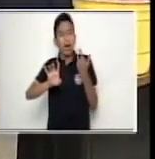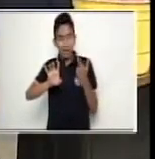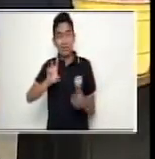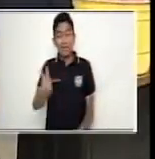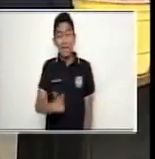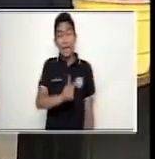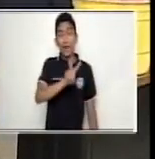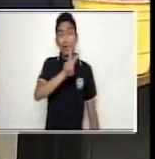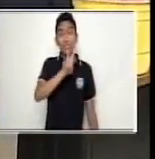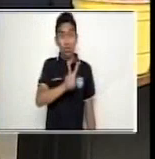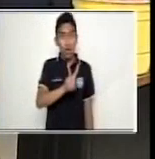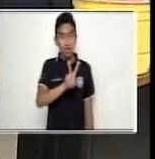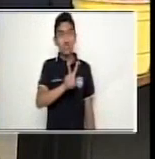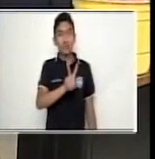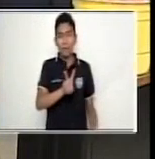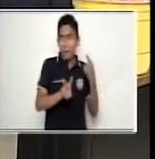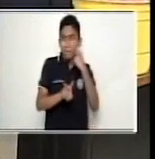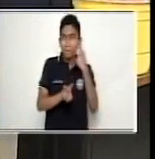que lo colocaremos